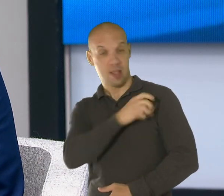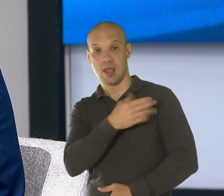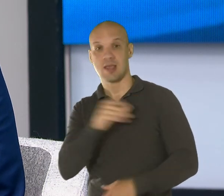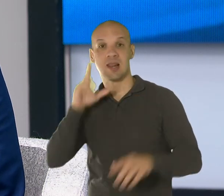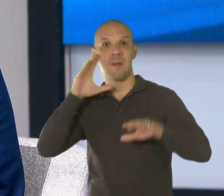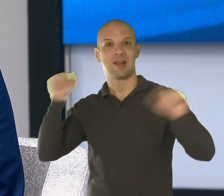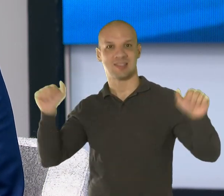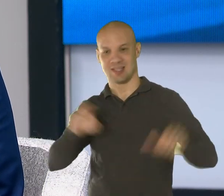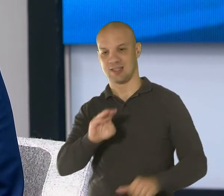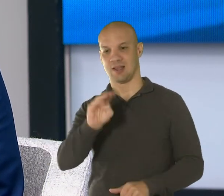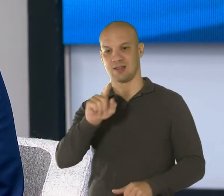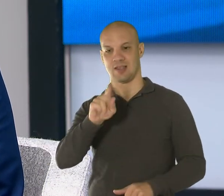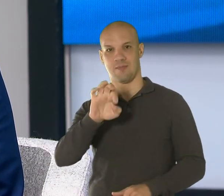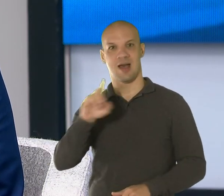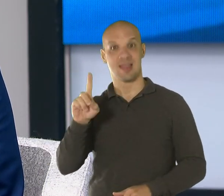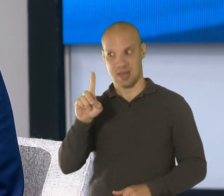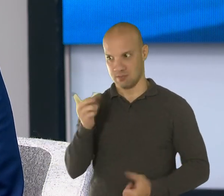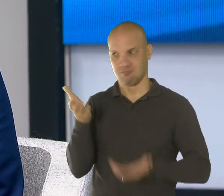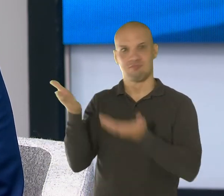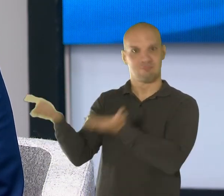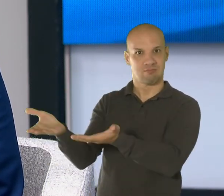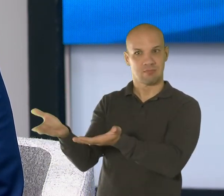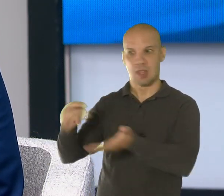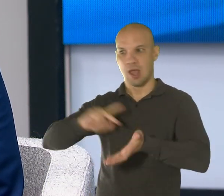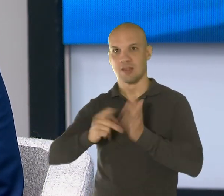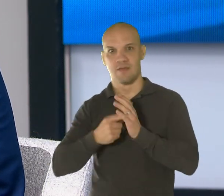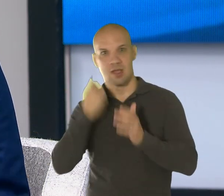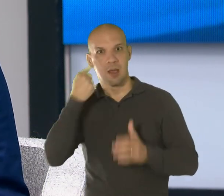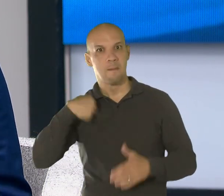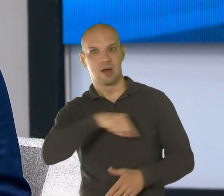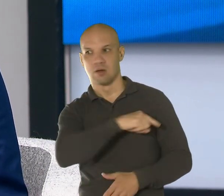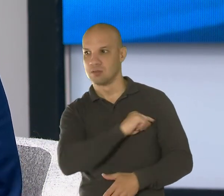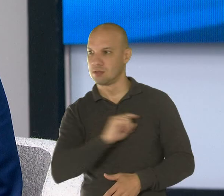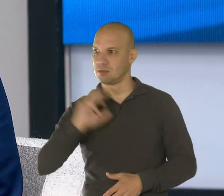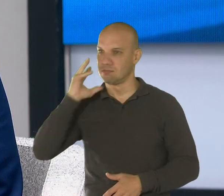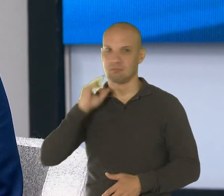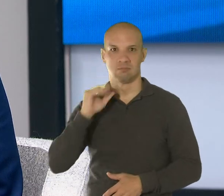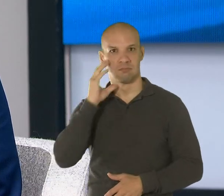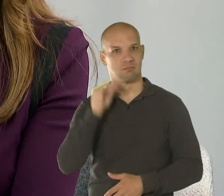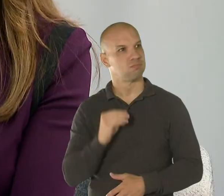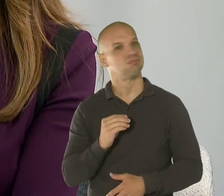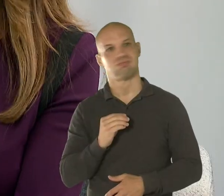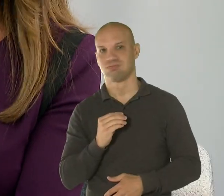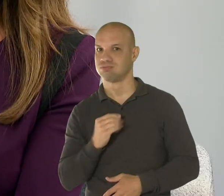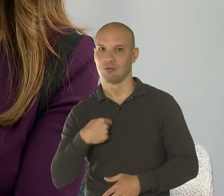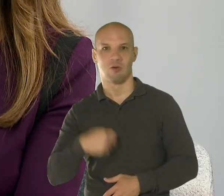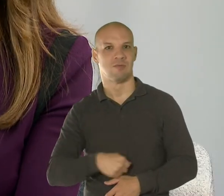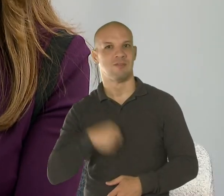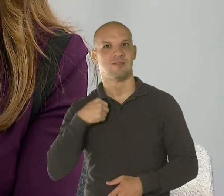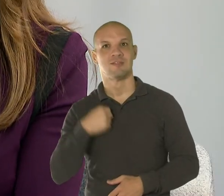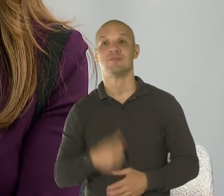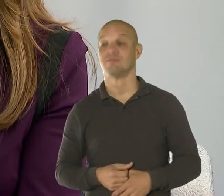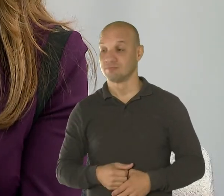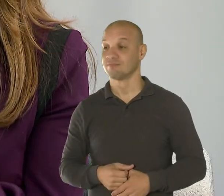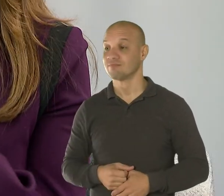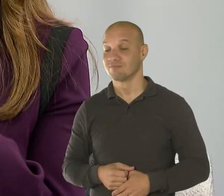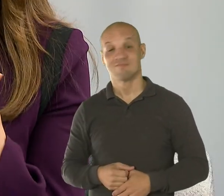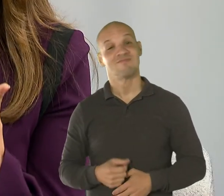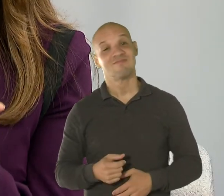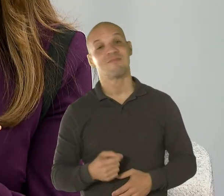presidenta de Madrid, así que fue una experiencia de la cual me siento afortunado. Claro que sí, nosotros también muy orgullosos de